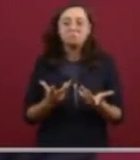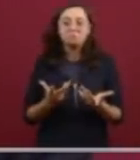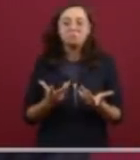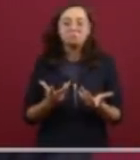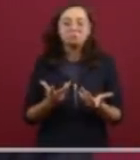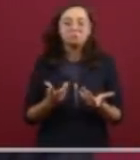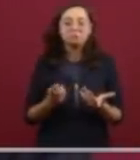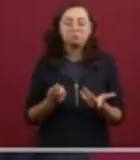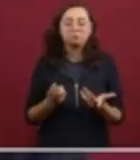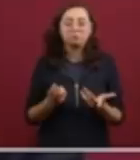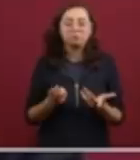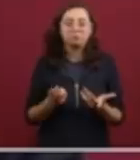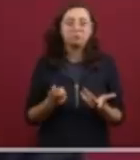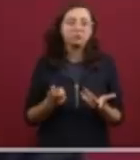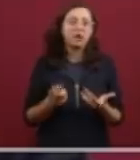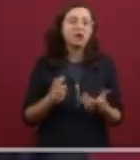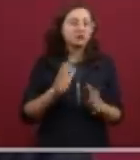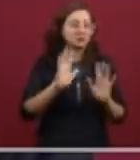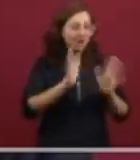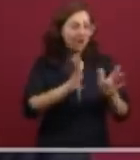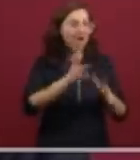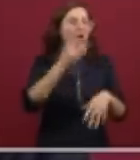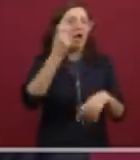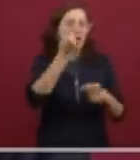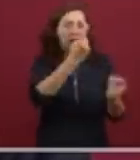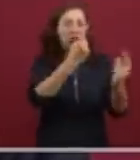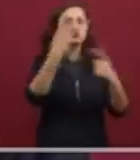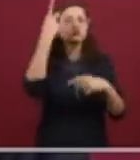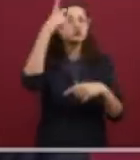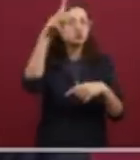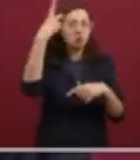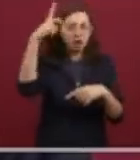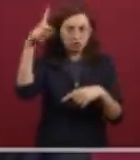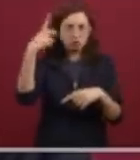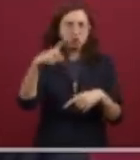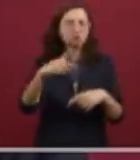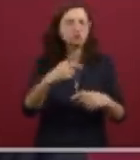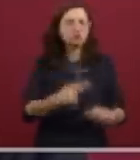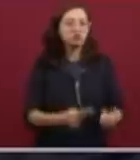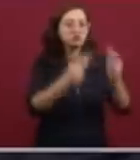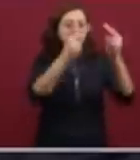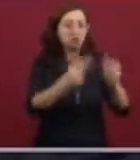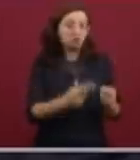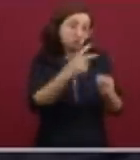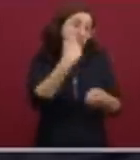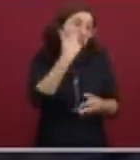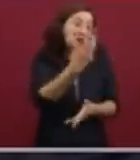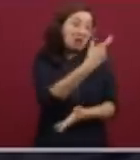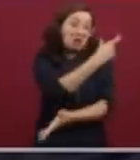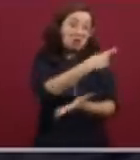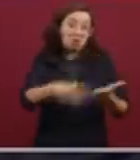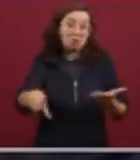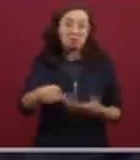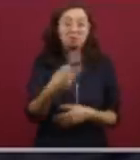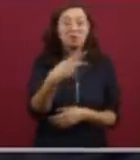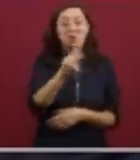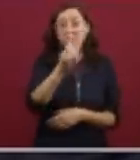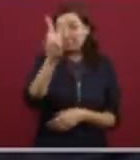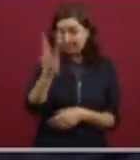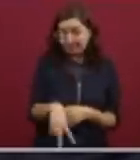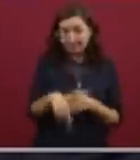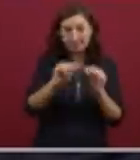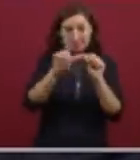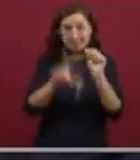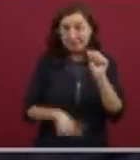quienes tienen plantas de fertilizantes. La verdad que no hay en el país, esa